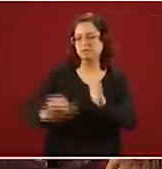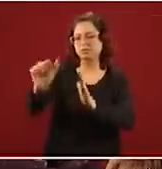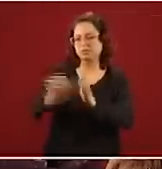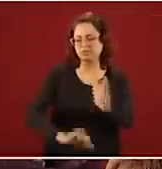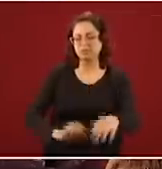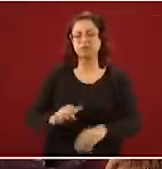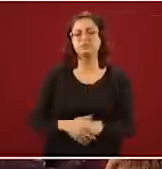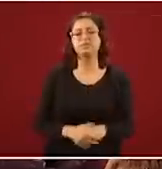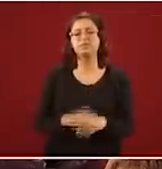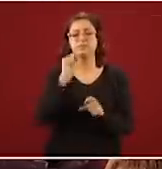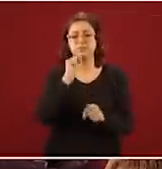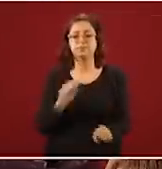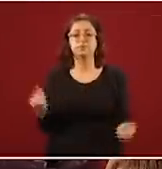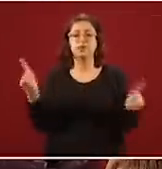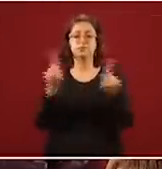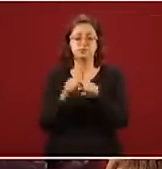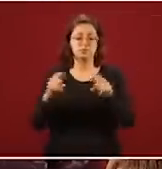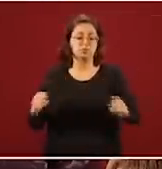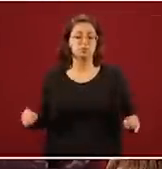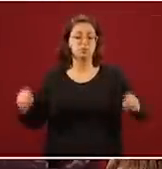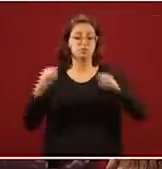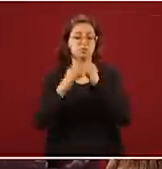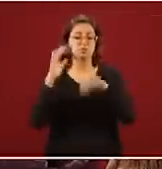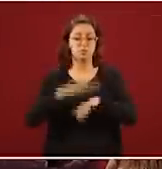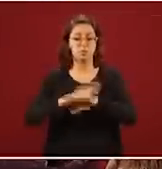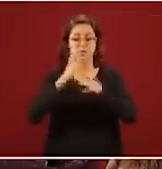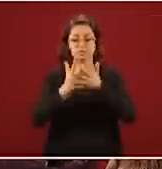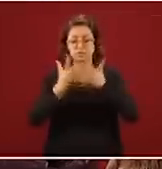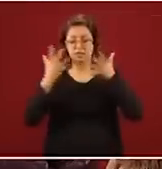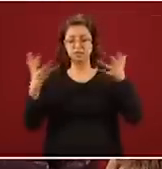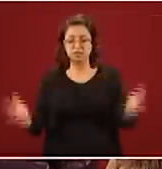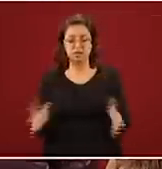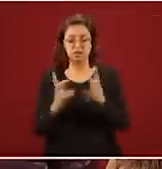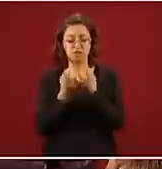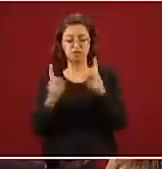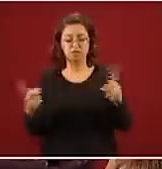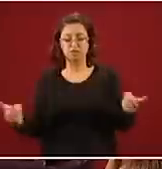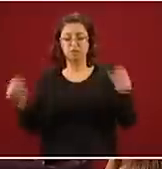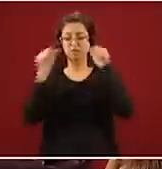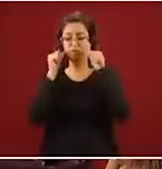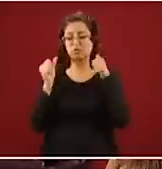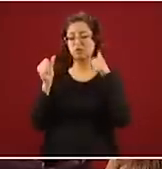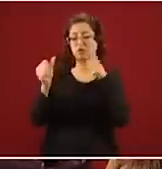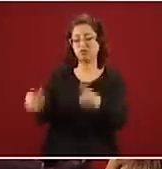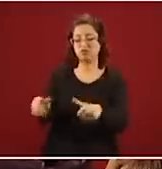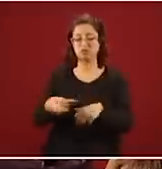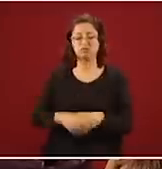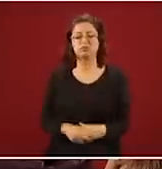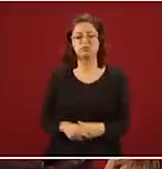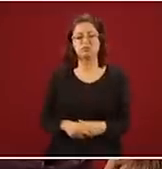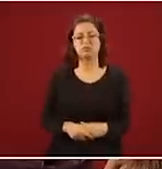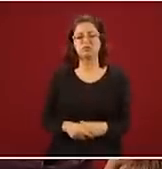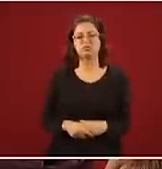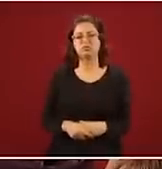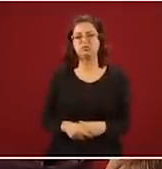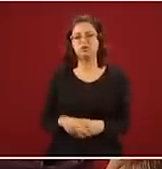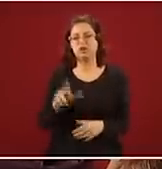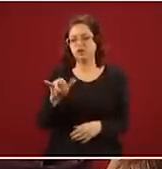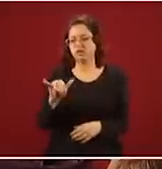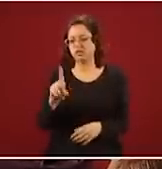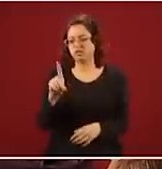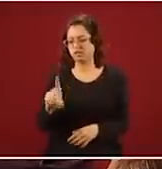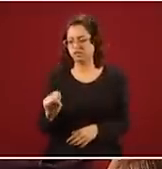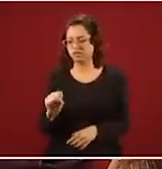de capacidades del instituto para desarrollar la atención primaria en la salud, los establecimientos de la RIT